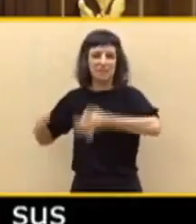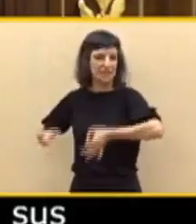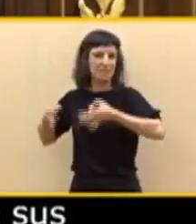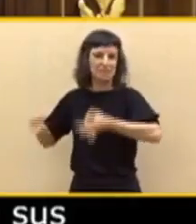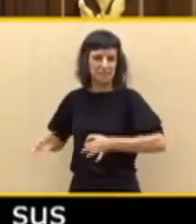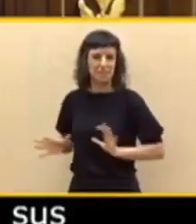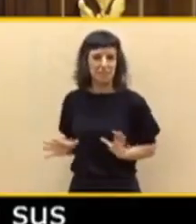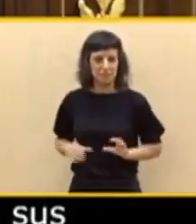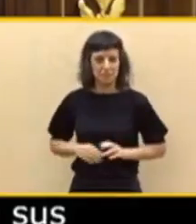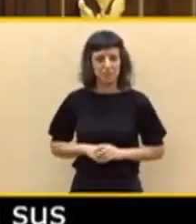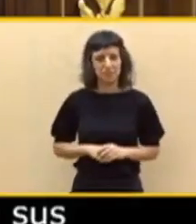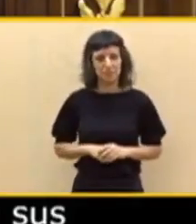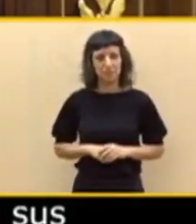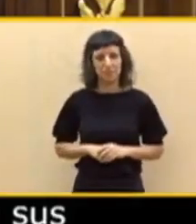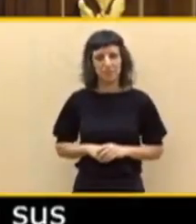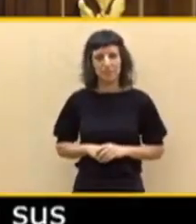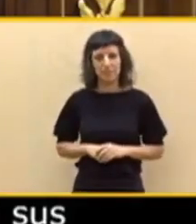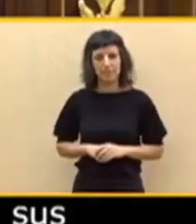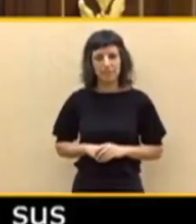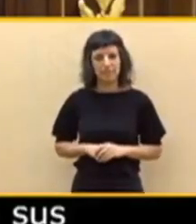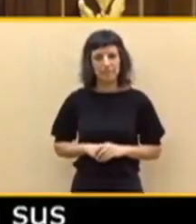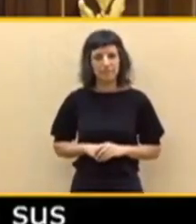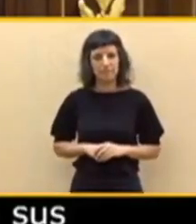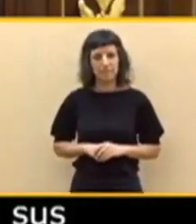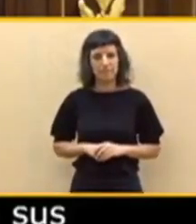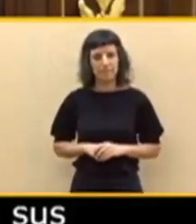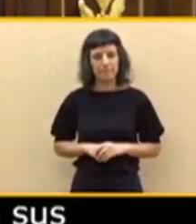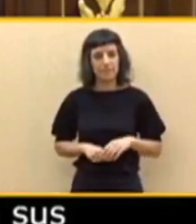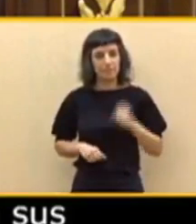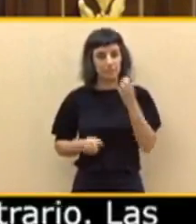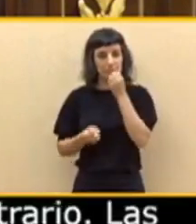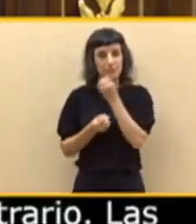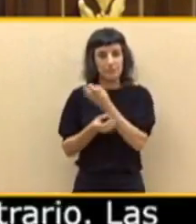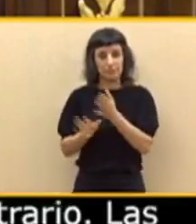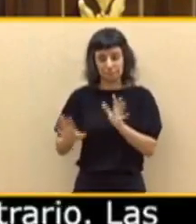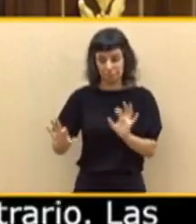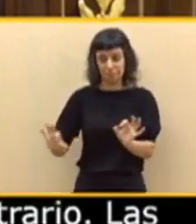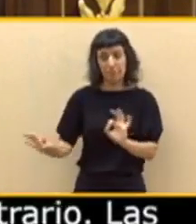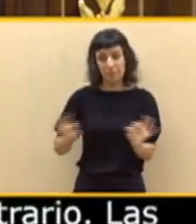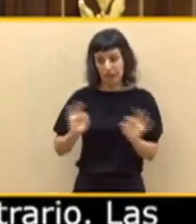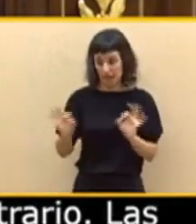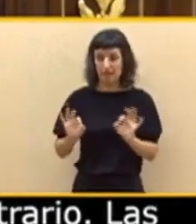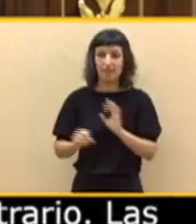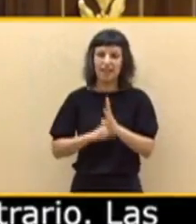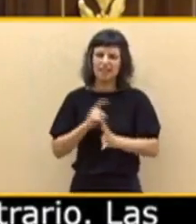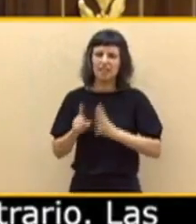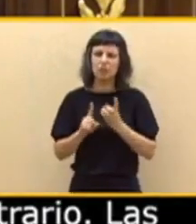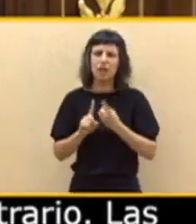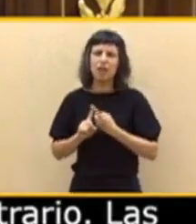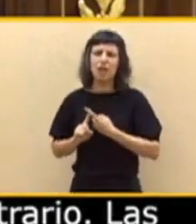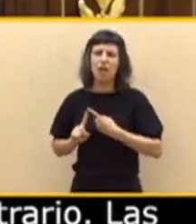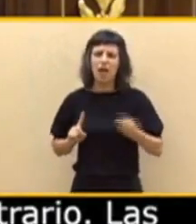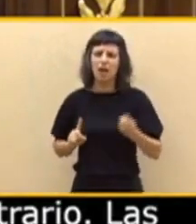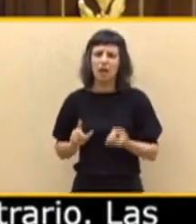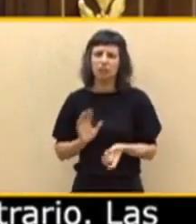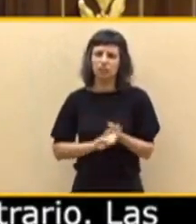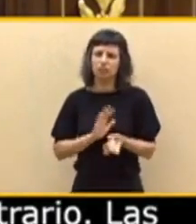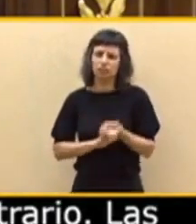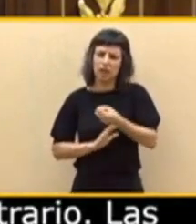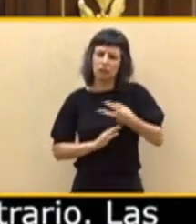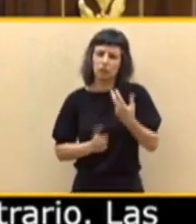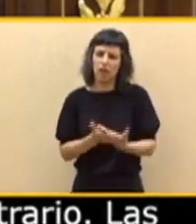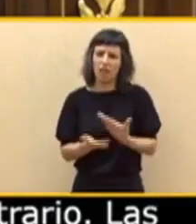Lo primero, un mensaje para ellos, y es: prepárense para una legislatura larga y fructífera.